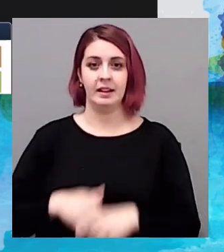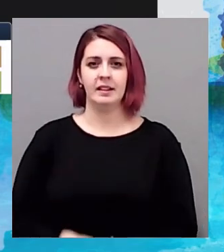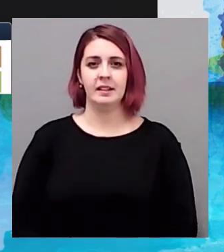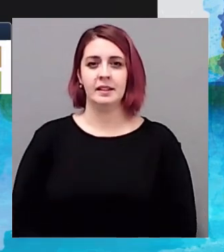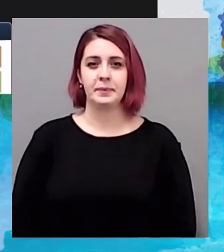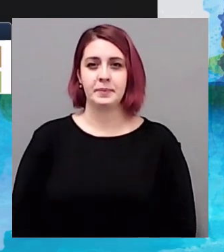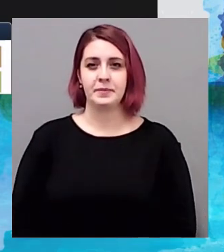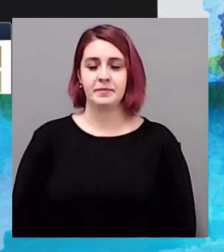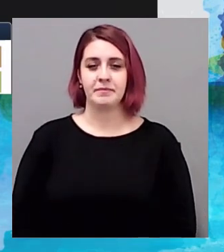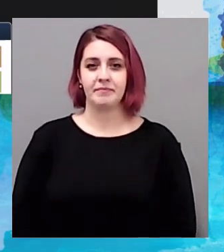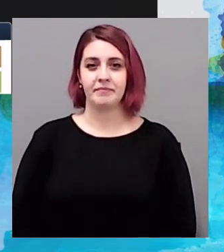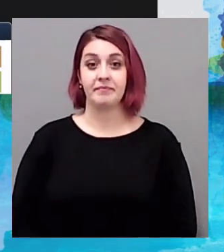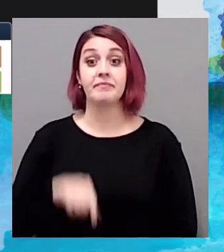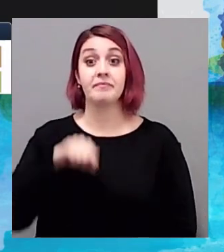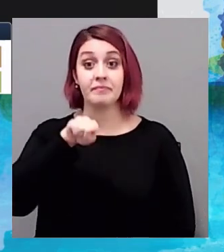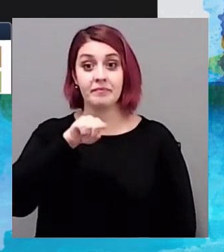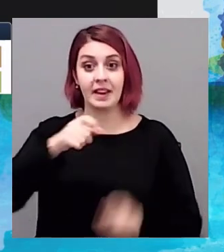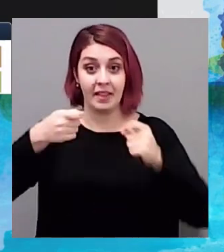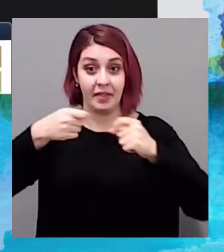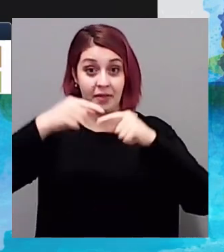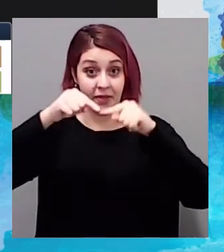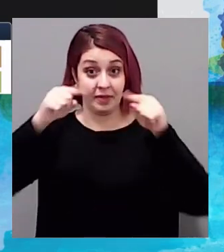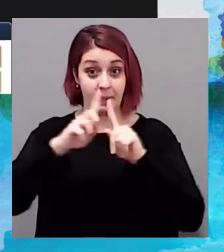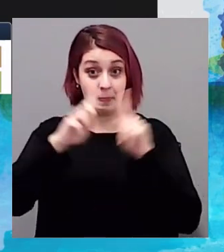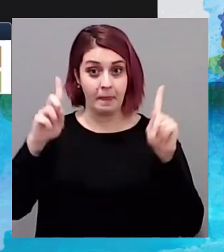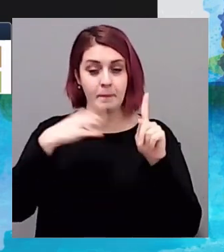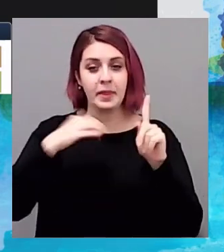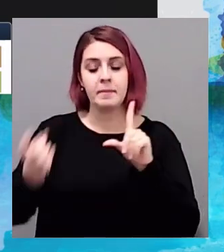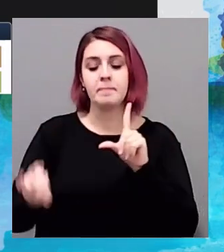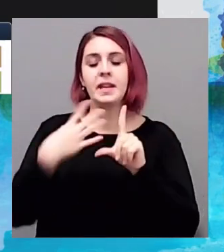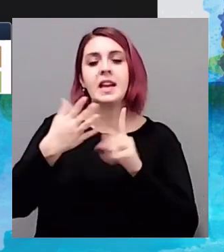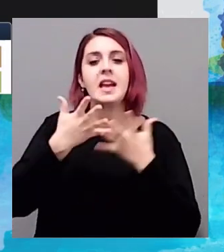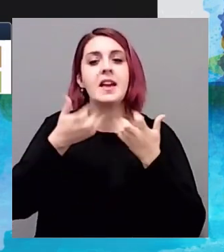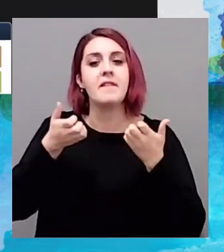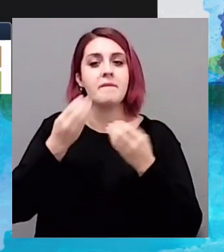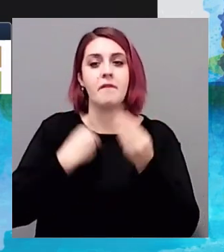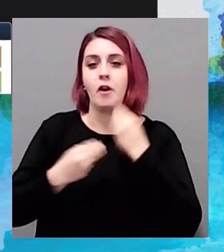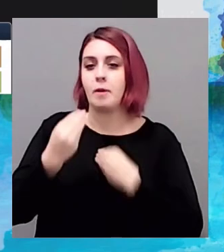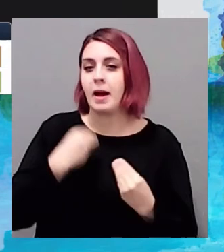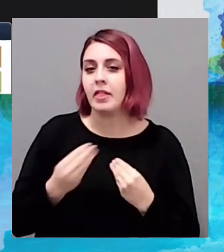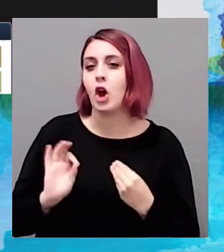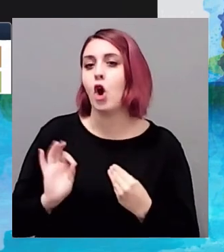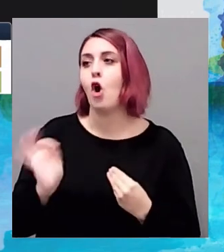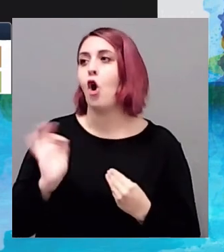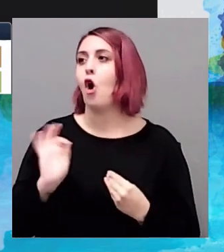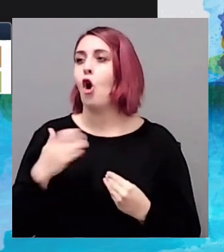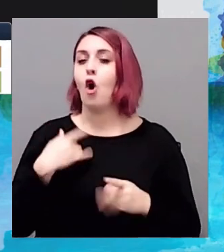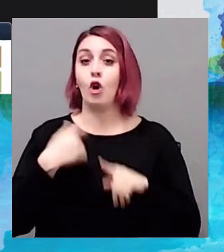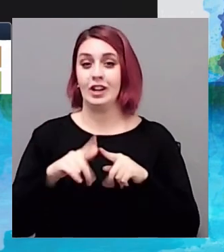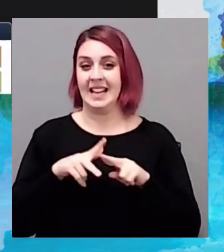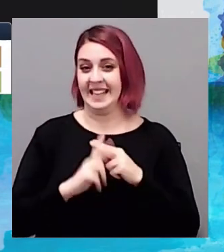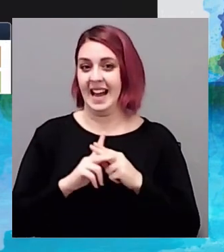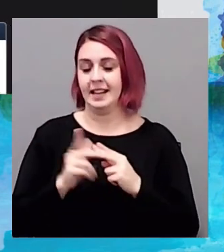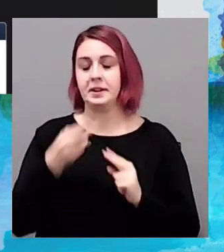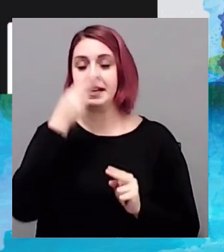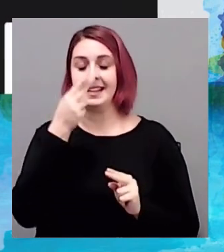molc@ugr.es, en el que podéis mandarme toda la información que queráis, los frutos del taller.